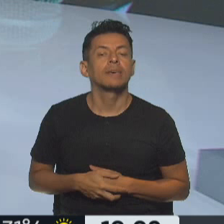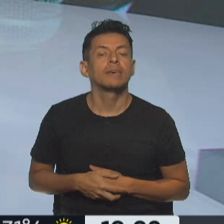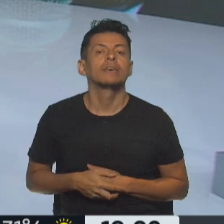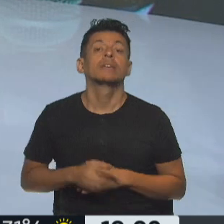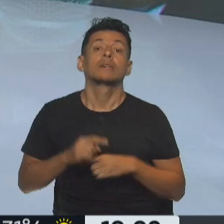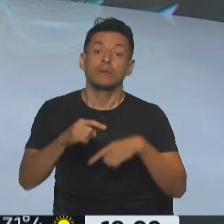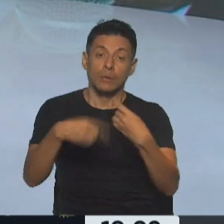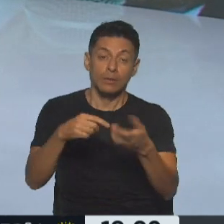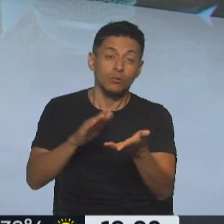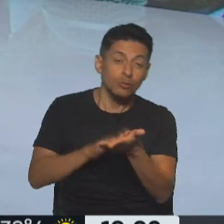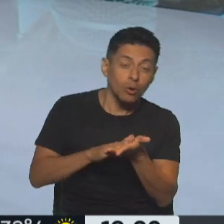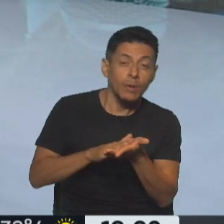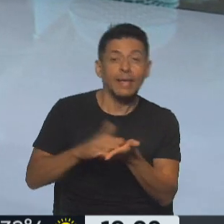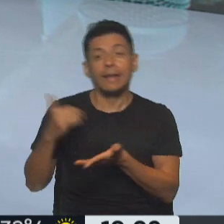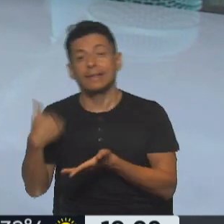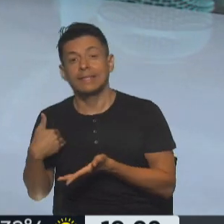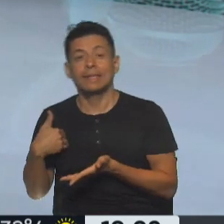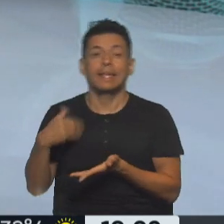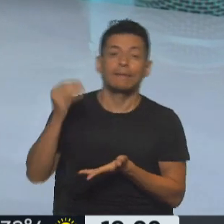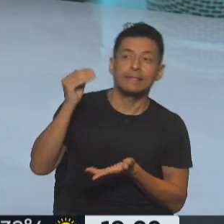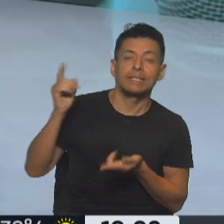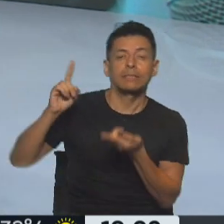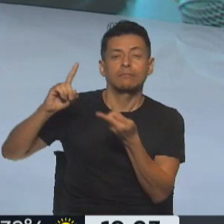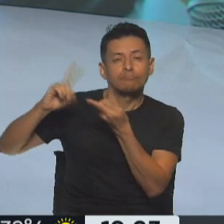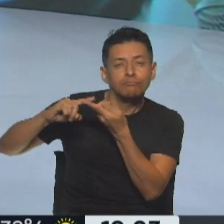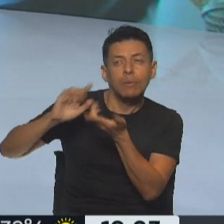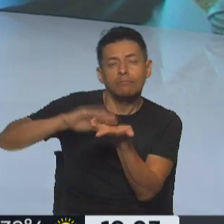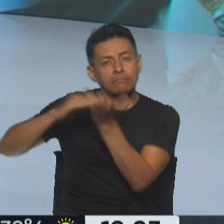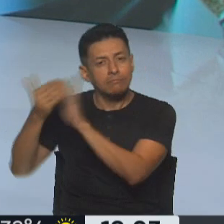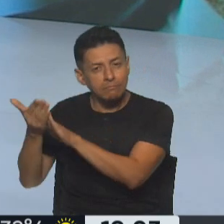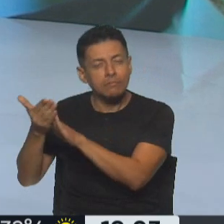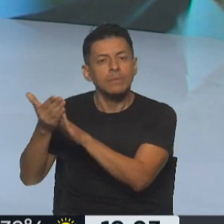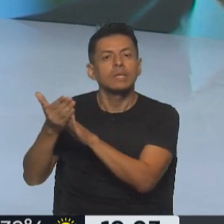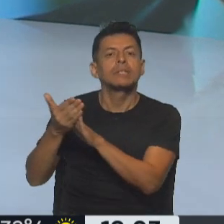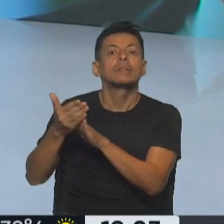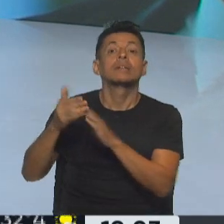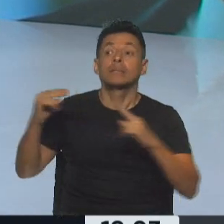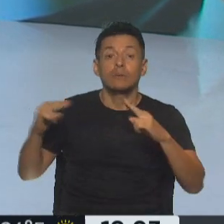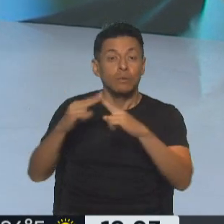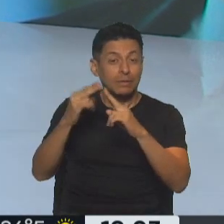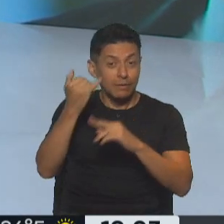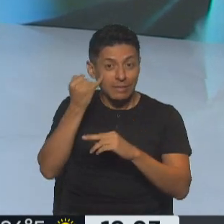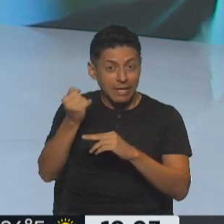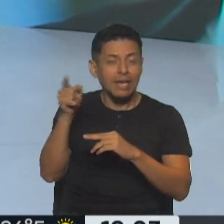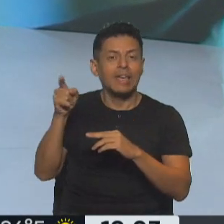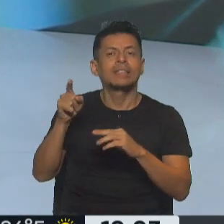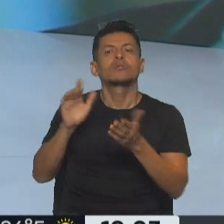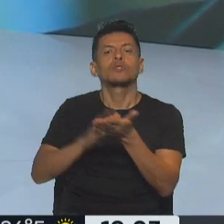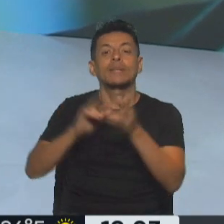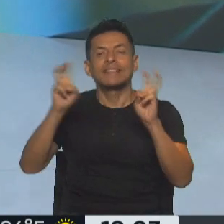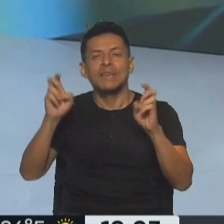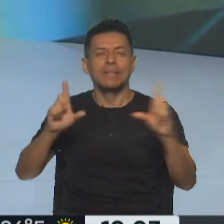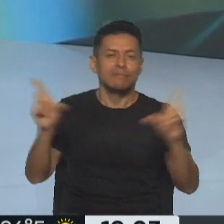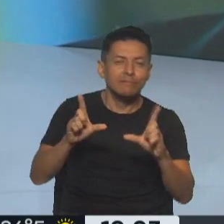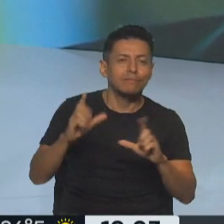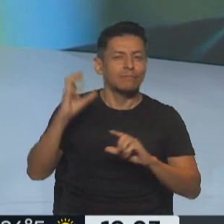Y seguimos hablando de la cooperación entre ambos países, Argentina-Brasil, Brasil-Argentina, y un encuentro que ya se produjo relacionado con los medios de comunicación y lo que